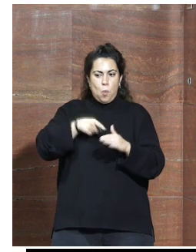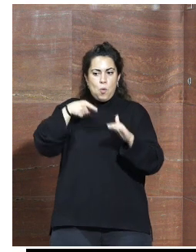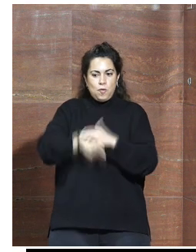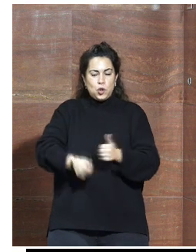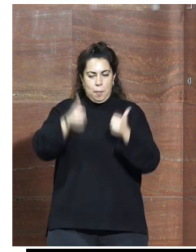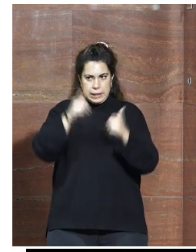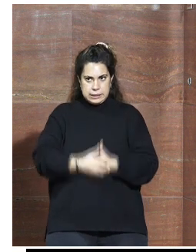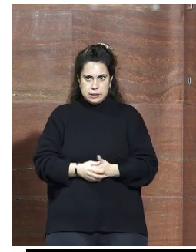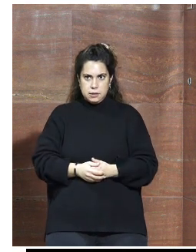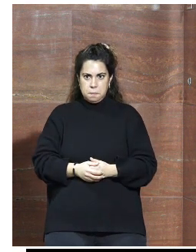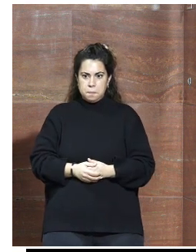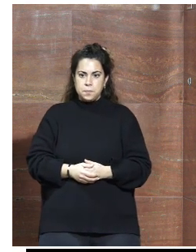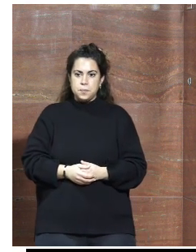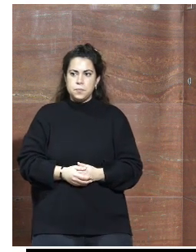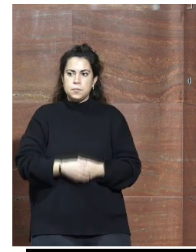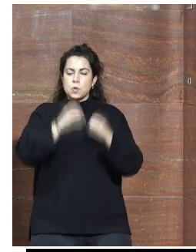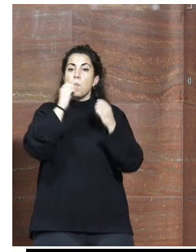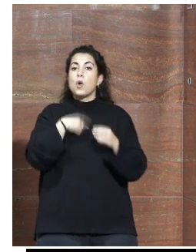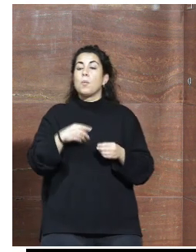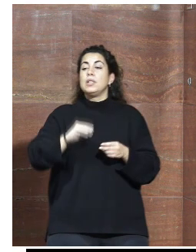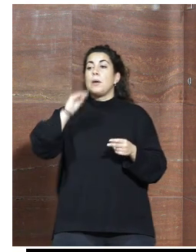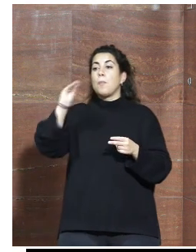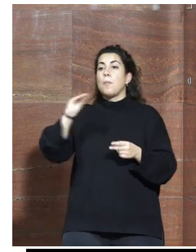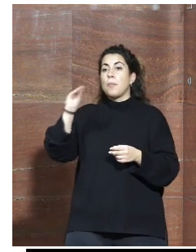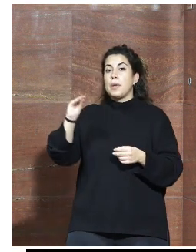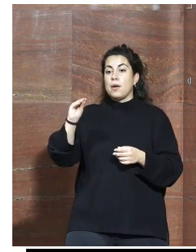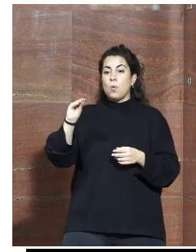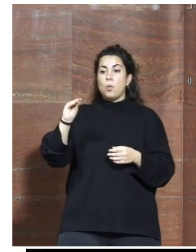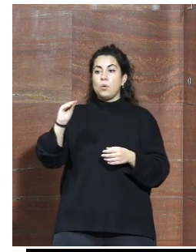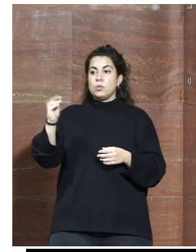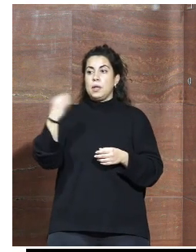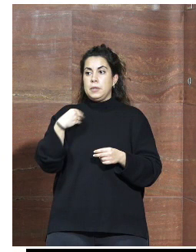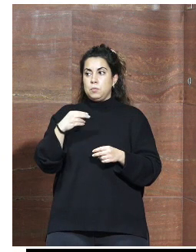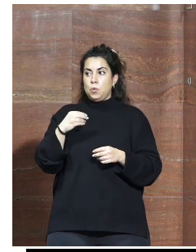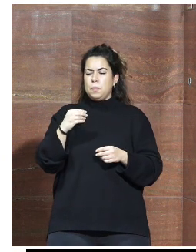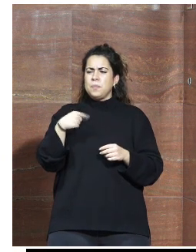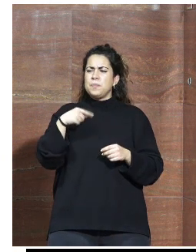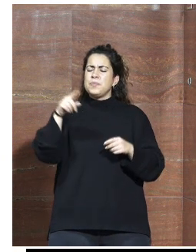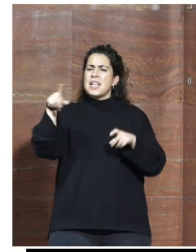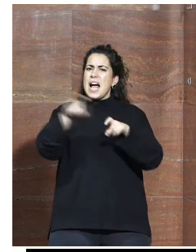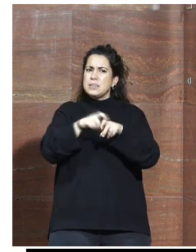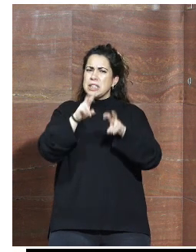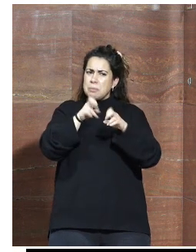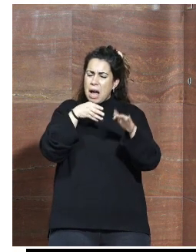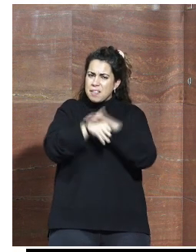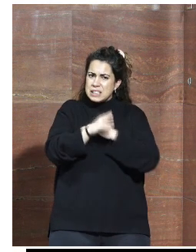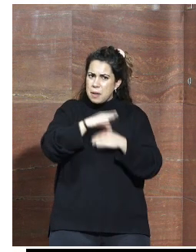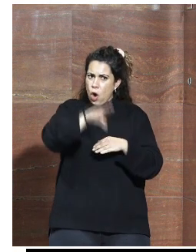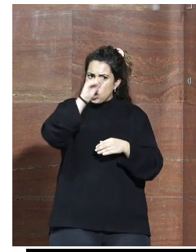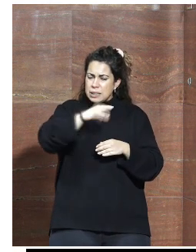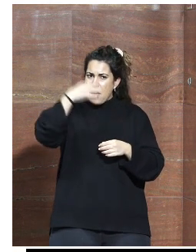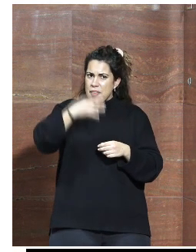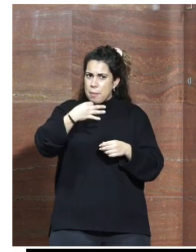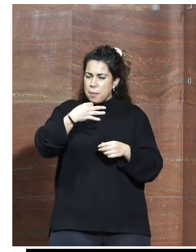Sí. Sí, bueno, pues la siguiente pregunta, que va muy al hilo de lo que estaba comentando Álvaro, es ¿qué aspectos de la accesibilidad cognitiva debemos de tener